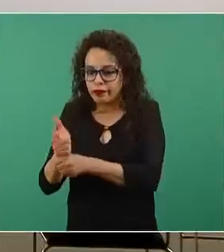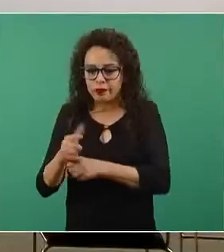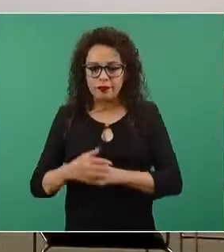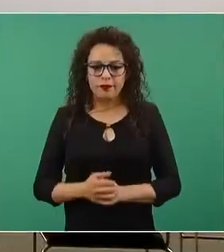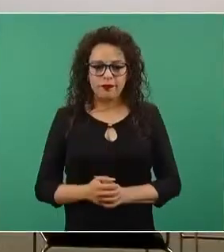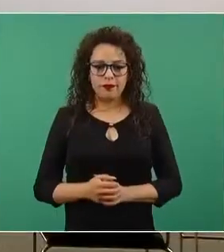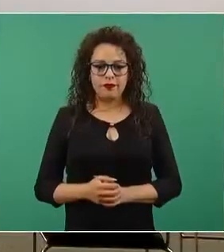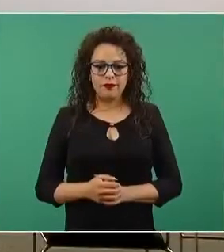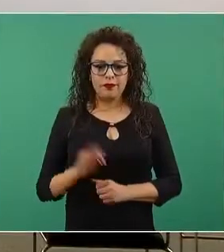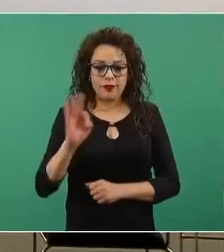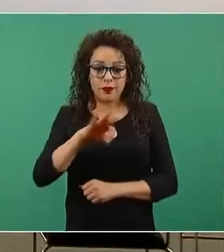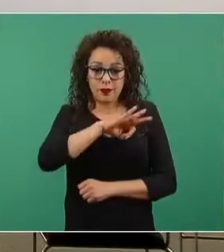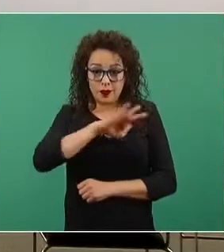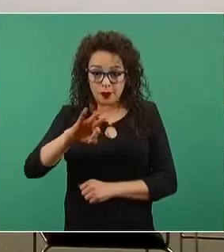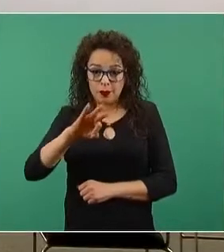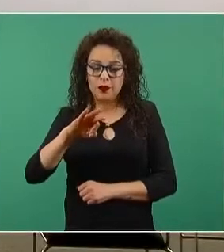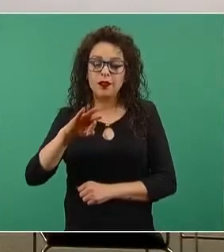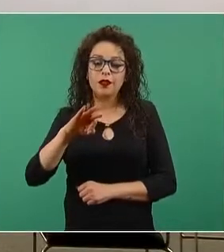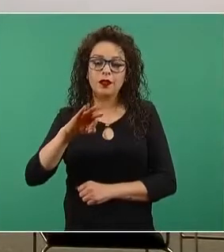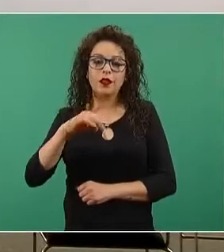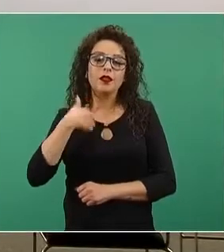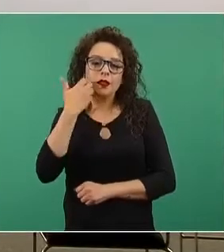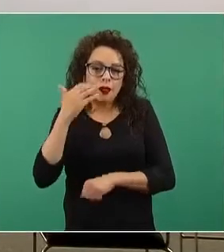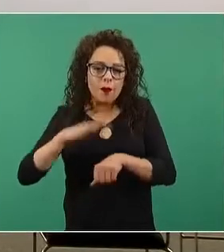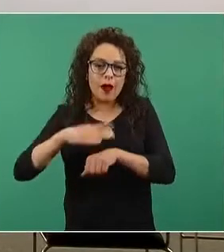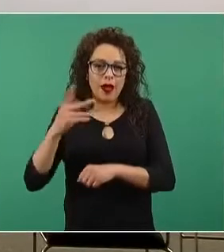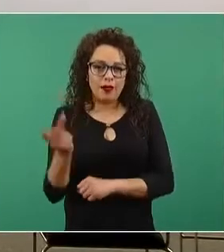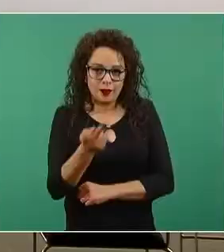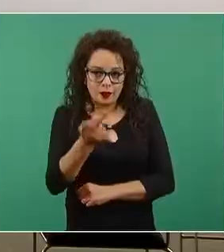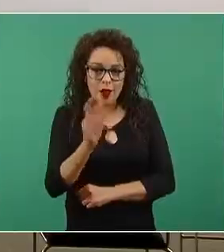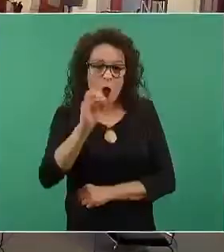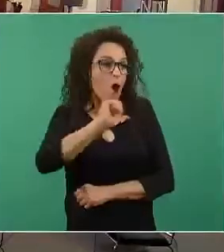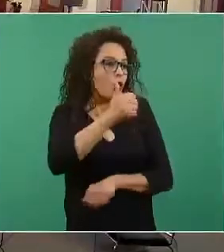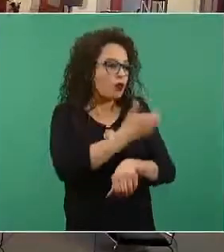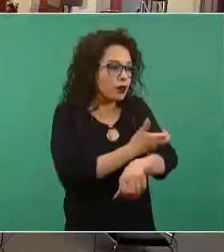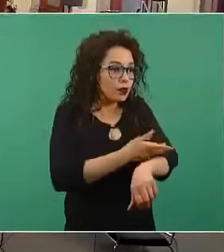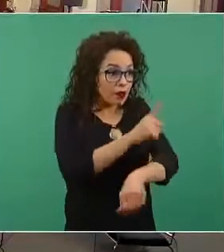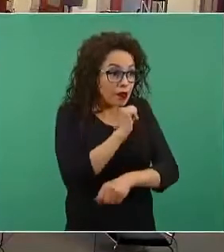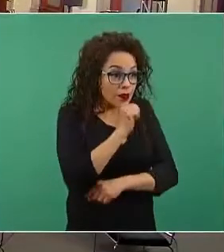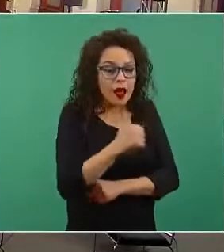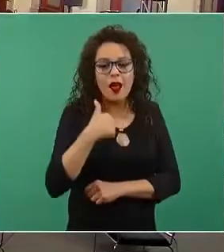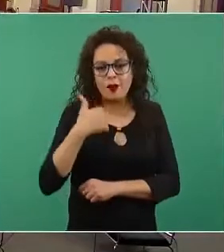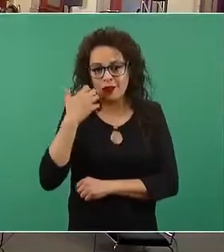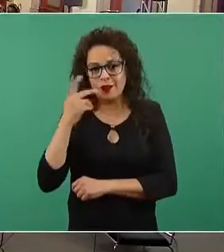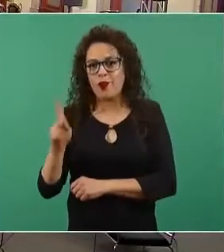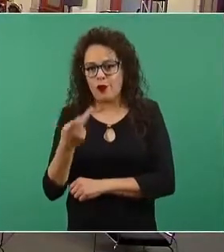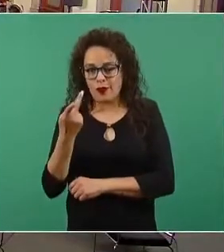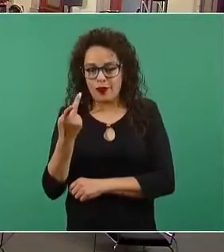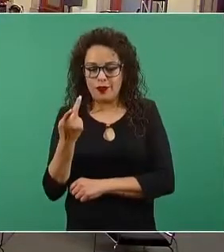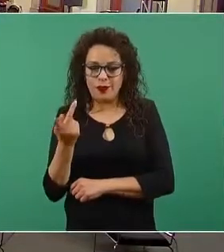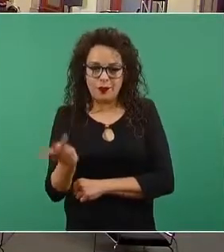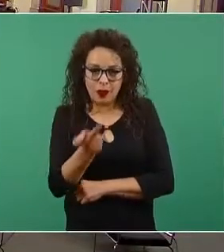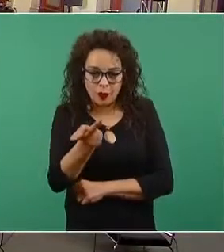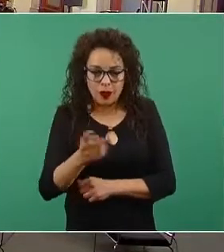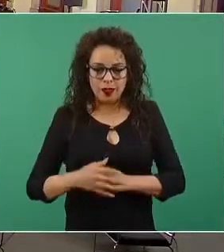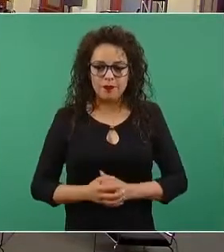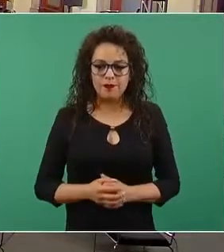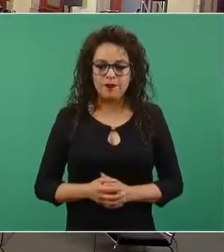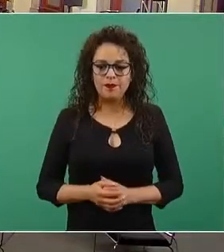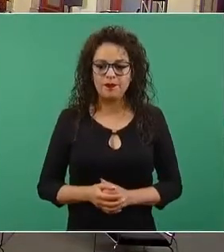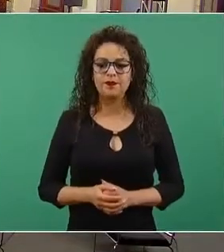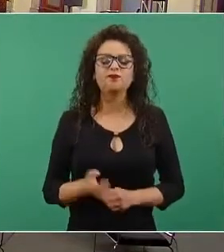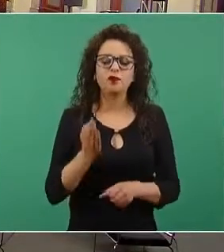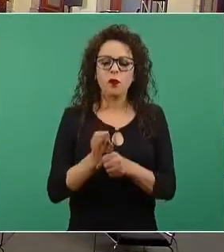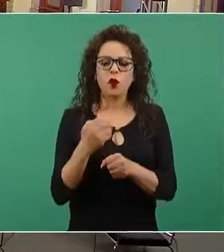y no tiene también más preguntas el compañero. Ok, bueno, voy a empezar por algo que comentó, que al